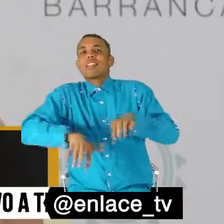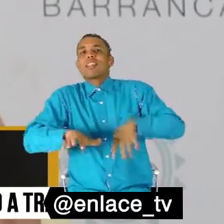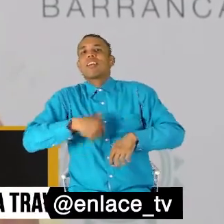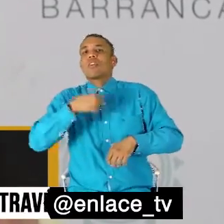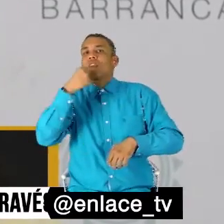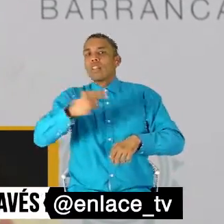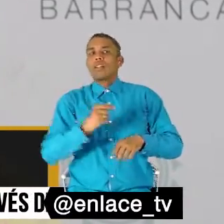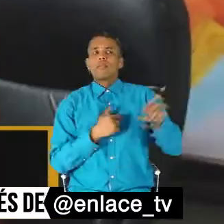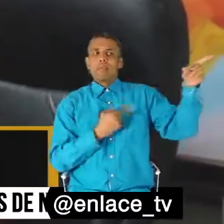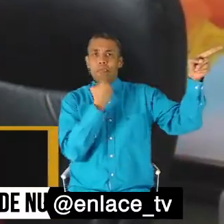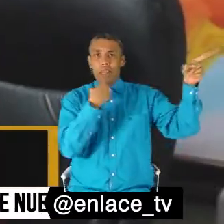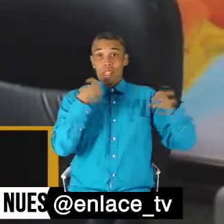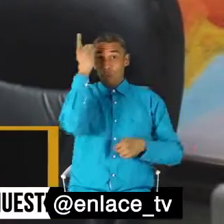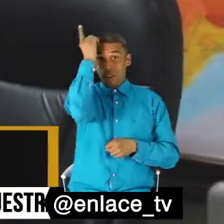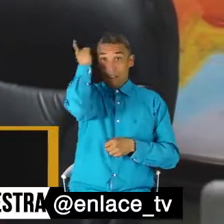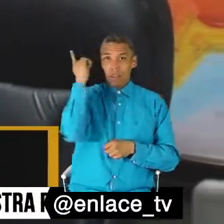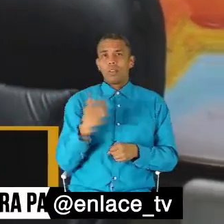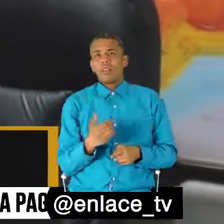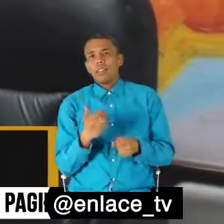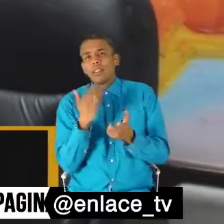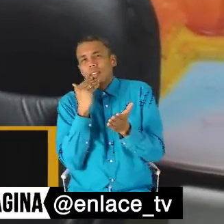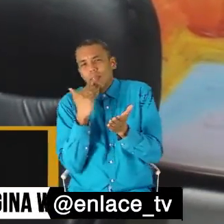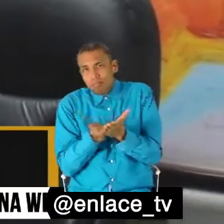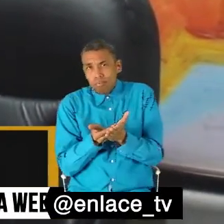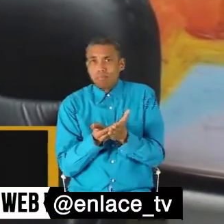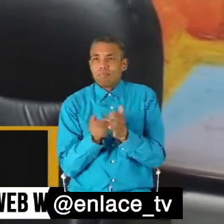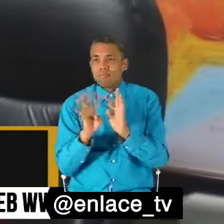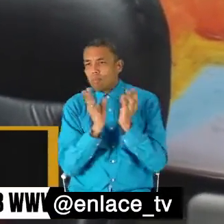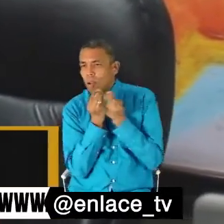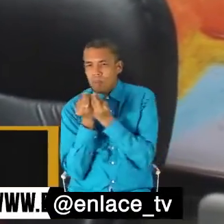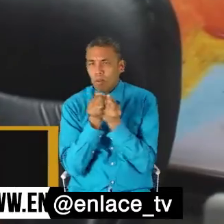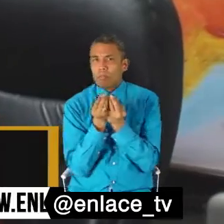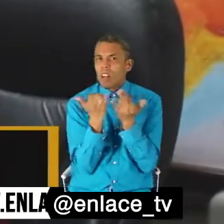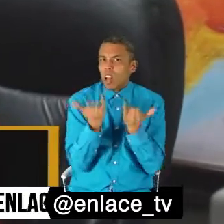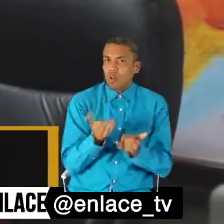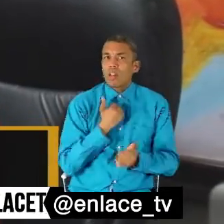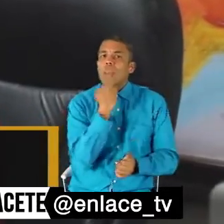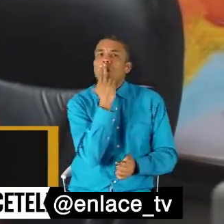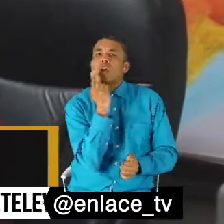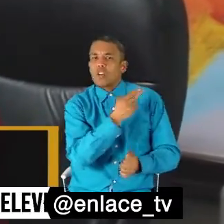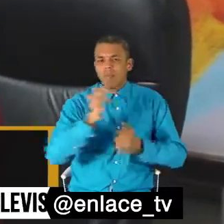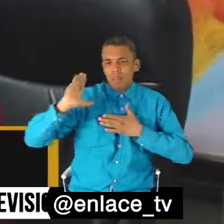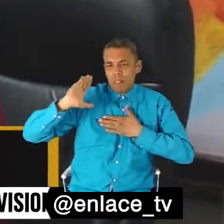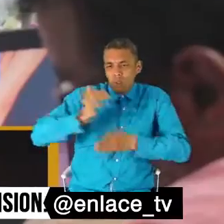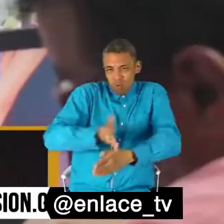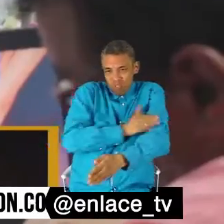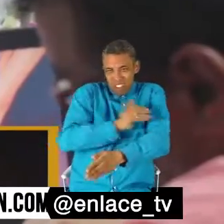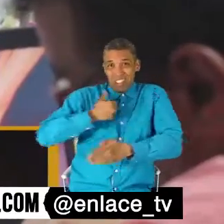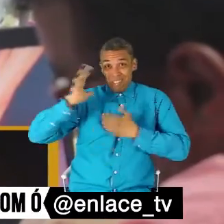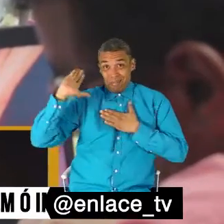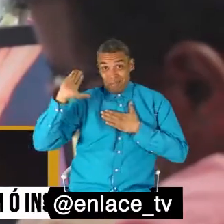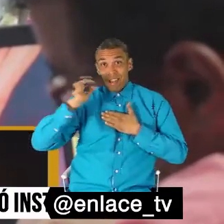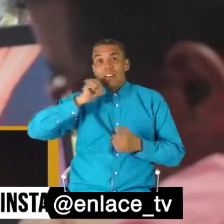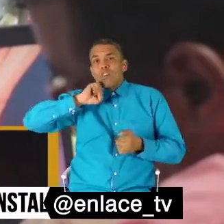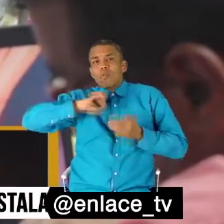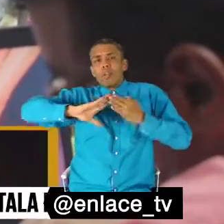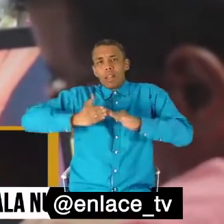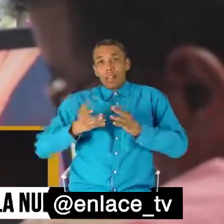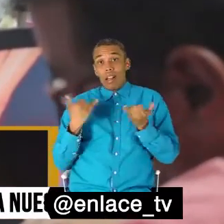en poder cumplir todos esos compromisos que tenemos con todos los barranqueños. Hay ahí proyectos muy